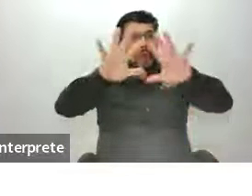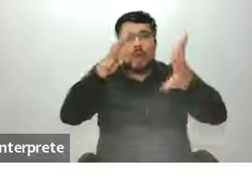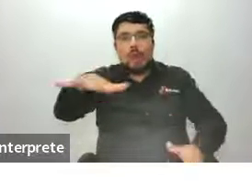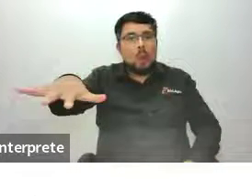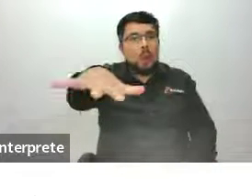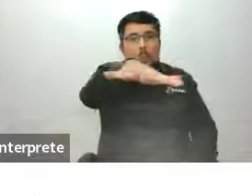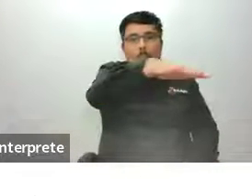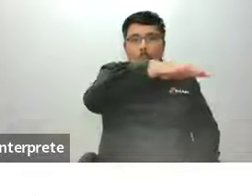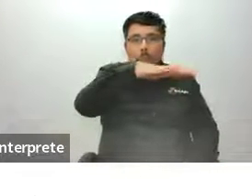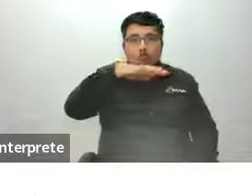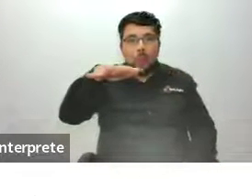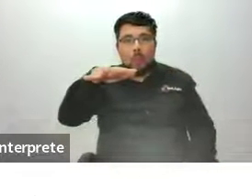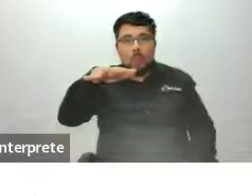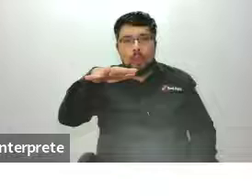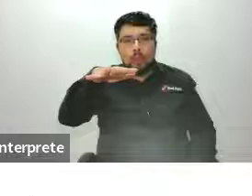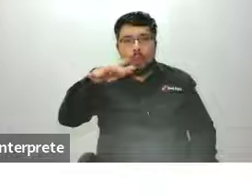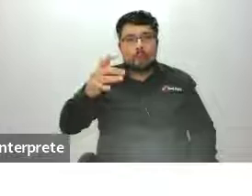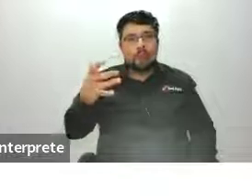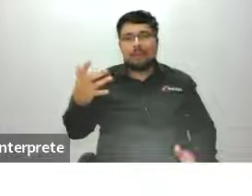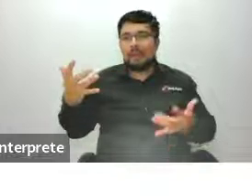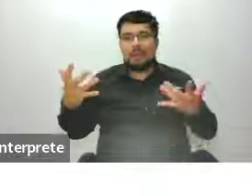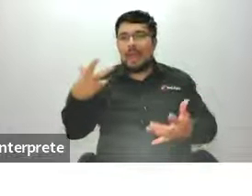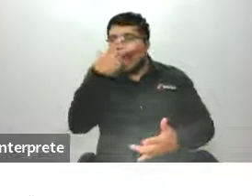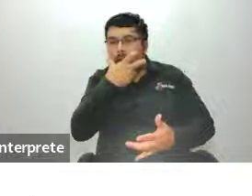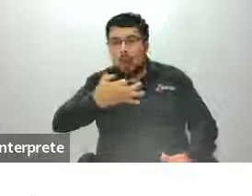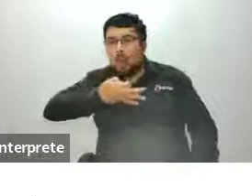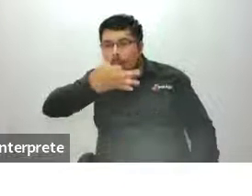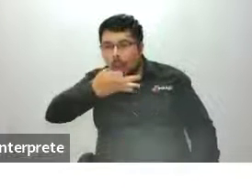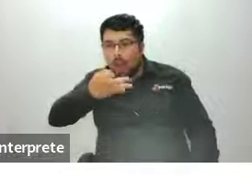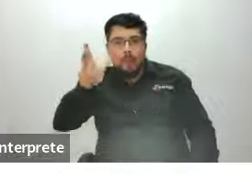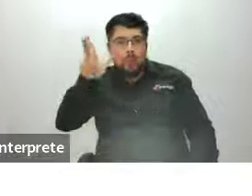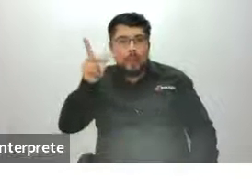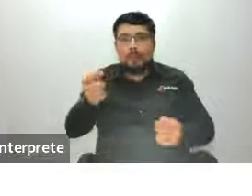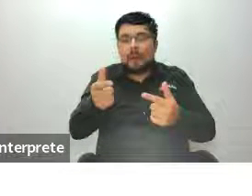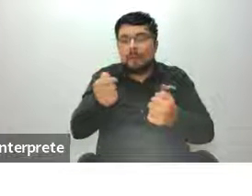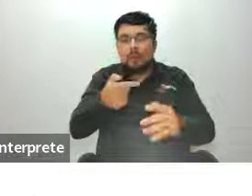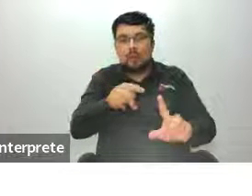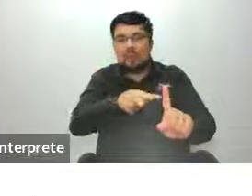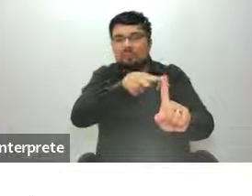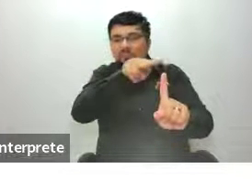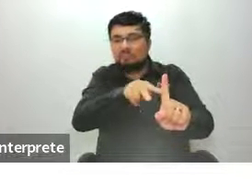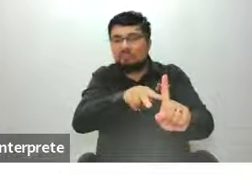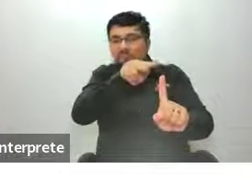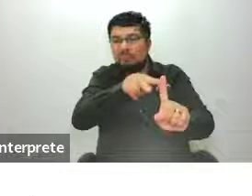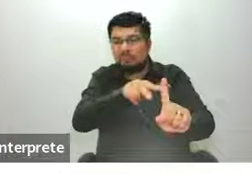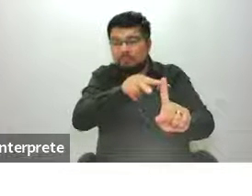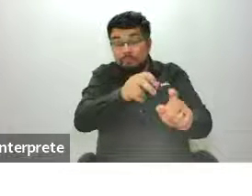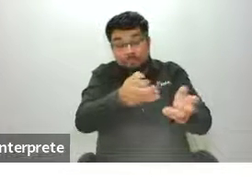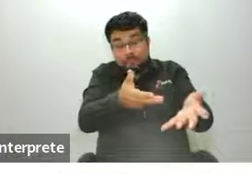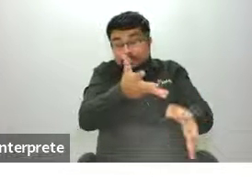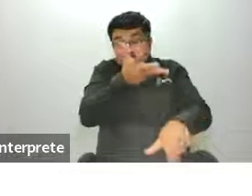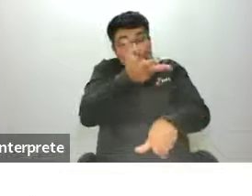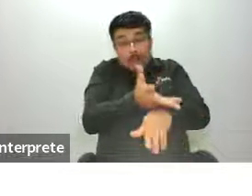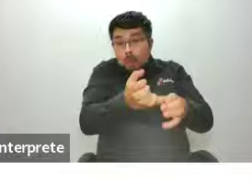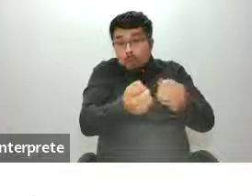lenguas orales, sesgo y hago una segregación de una cantidad de potencial que existe a